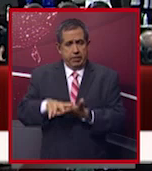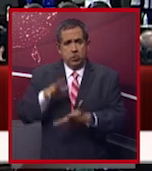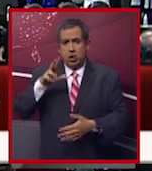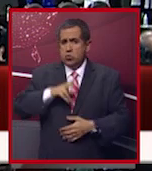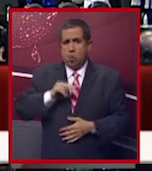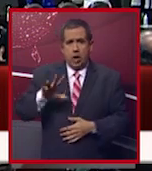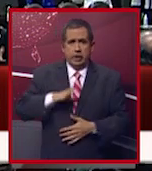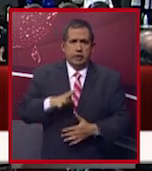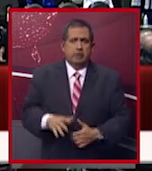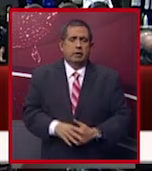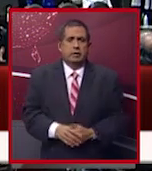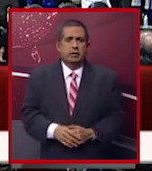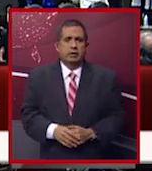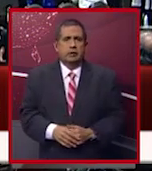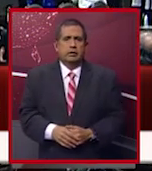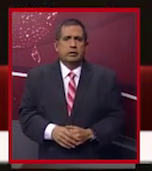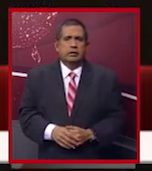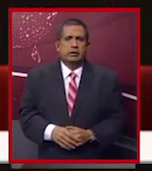jurídico.